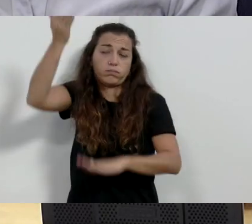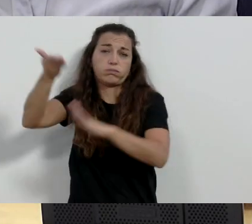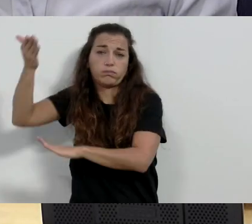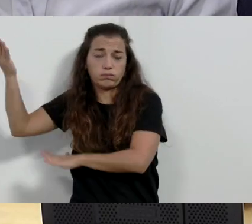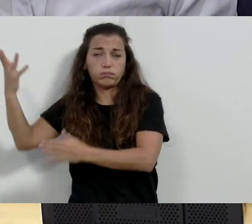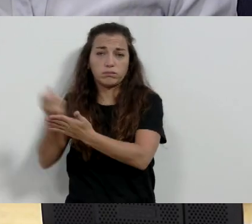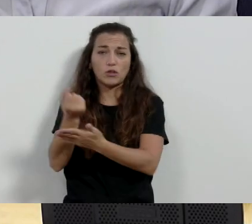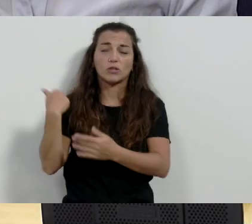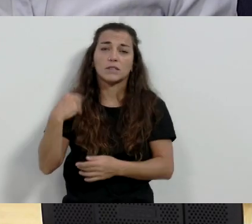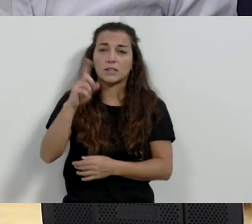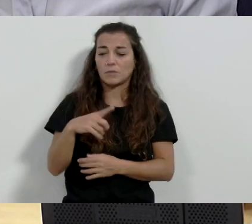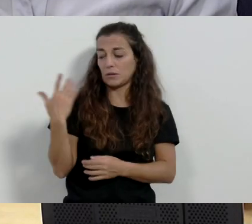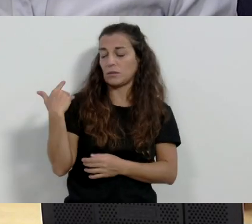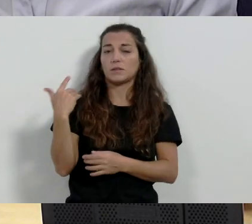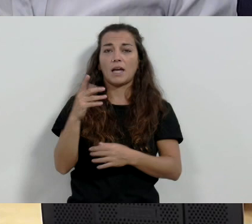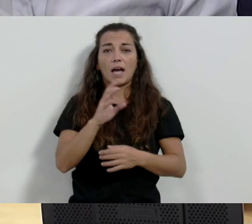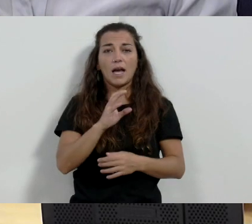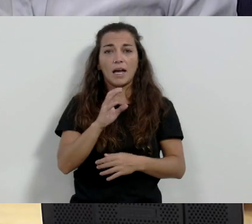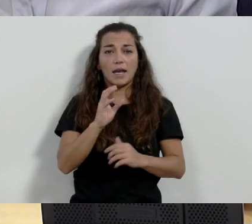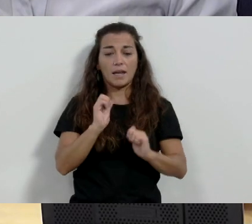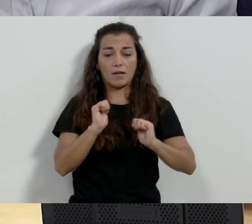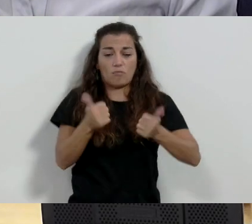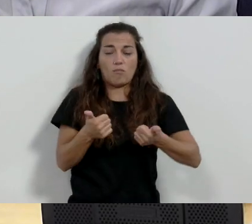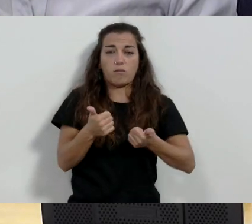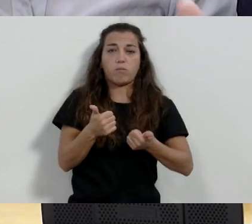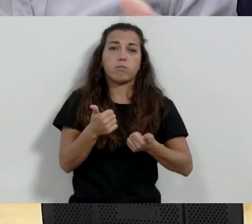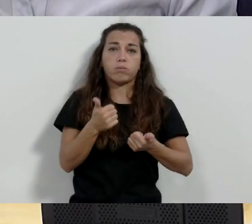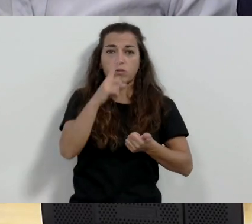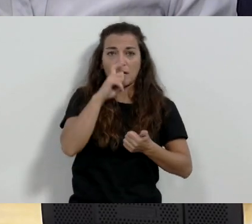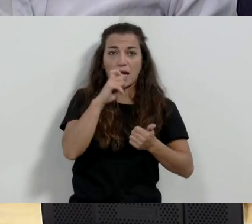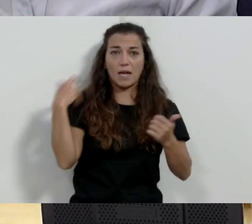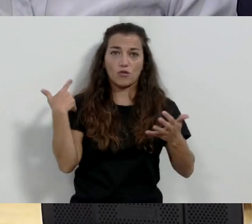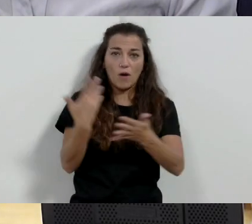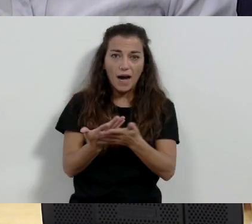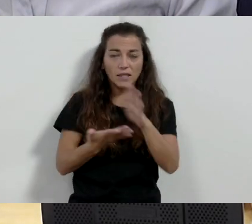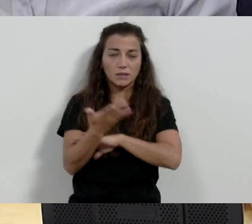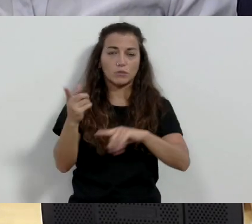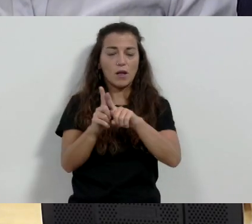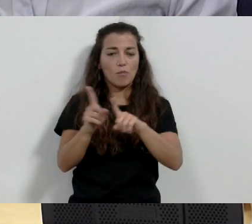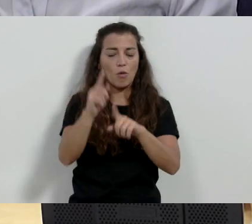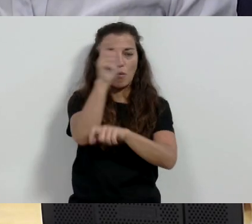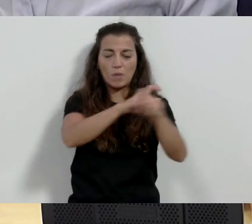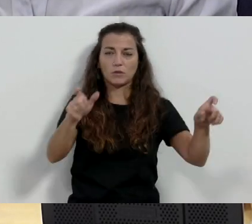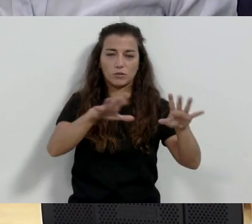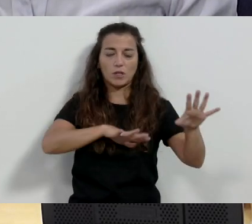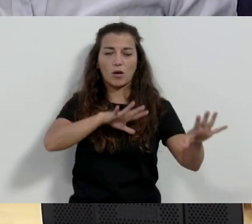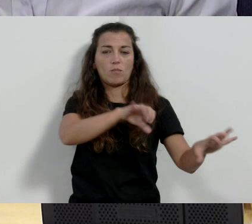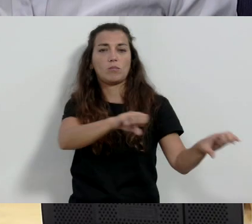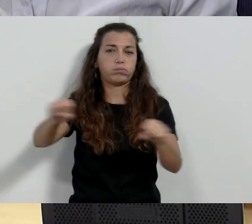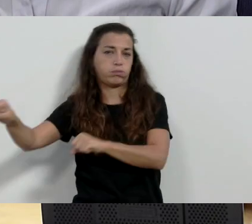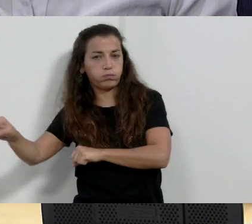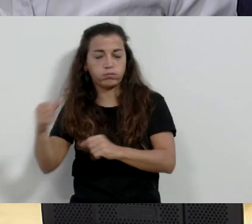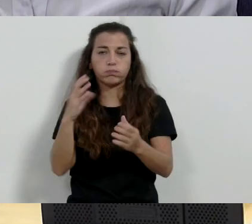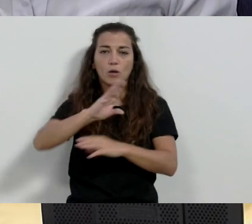el año, ha habido un poco un boom, una explosión de actividad deportiva y llegan, pues, día sí, día también, pues eso, propuestas de los